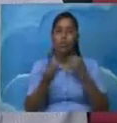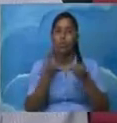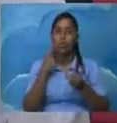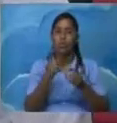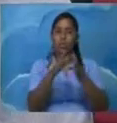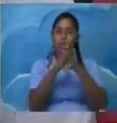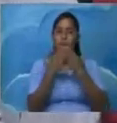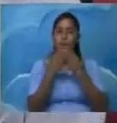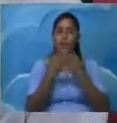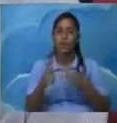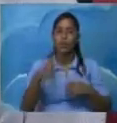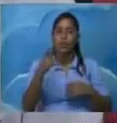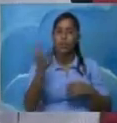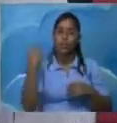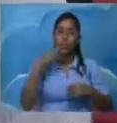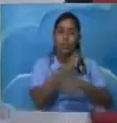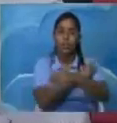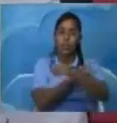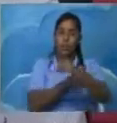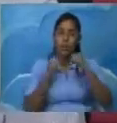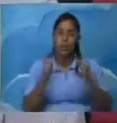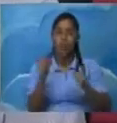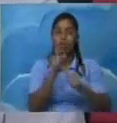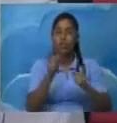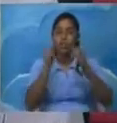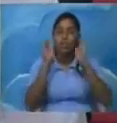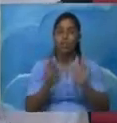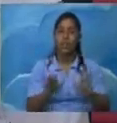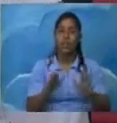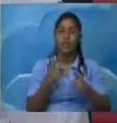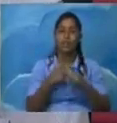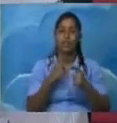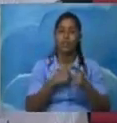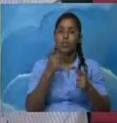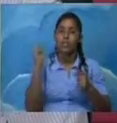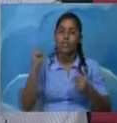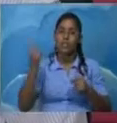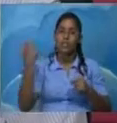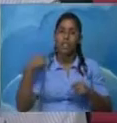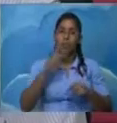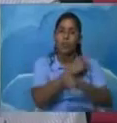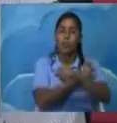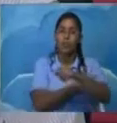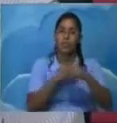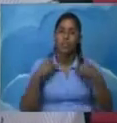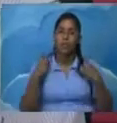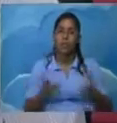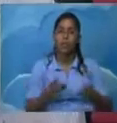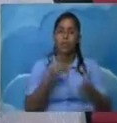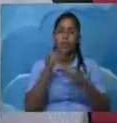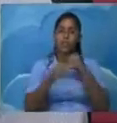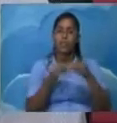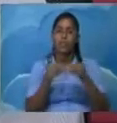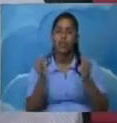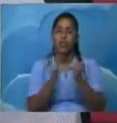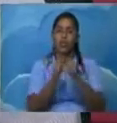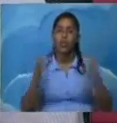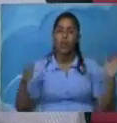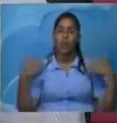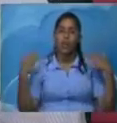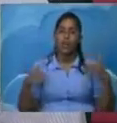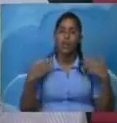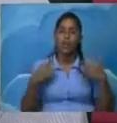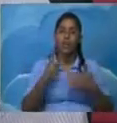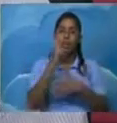Biblia, que cuando tienes poder para hacerlo, no te niegues. Entonces, si tenemos poder para hacerlo, debemos de hacerlo y con alegría.